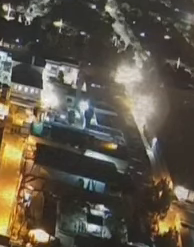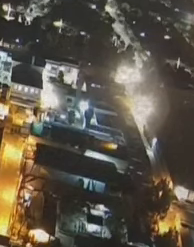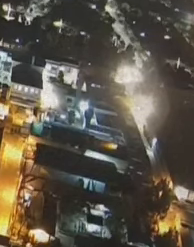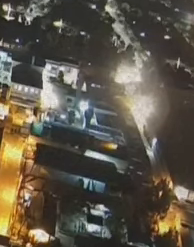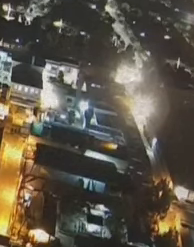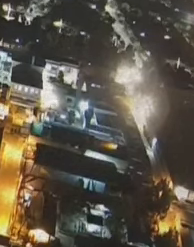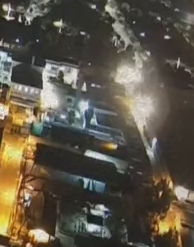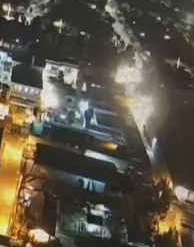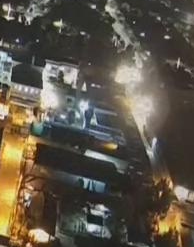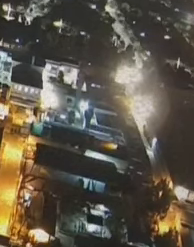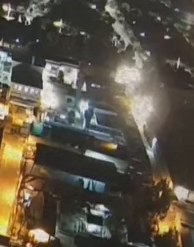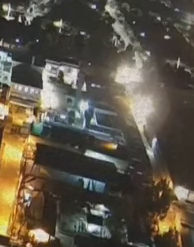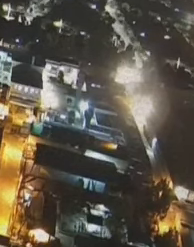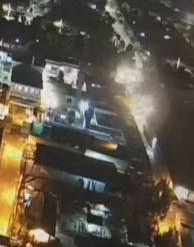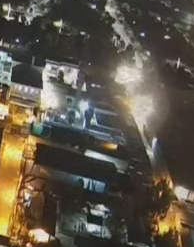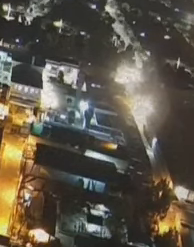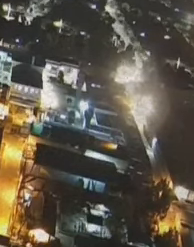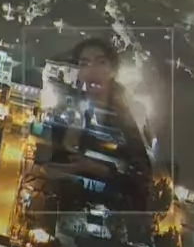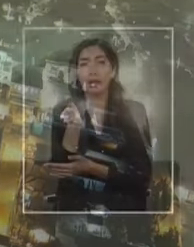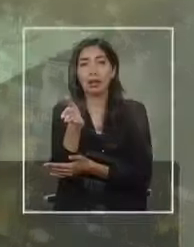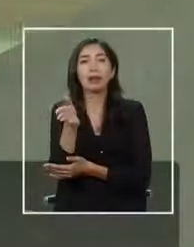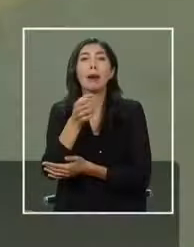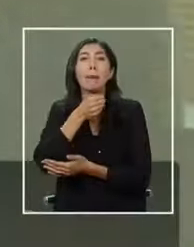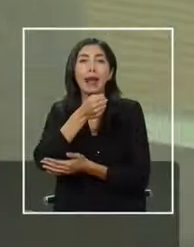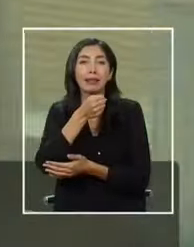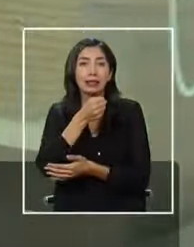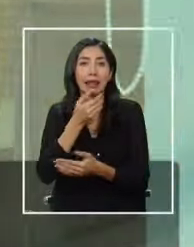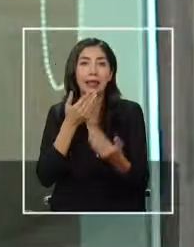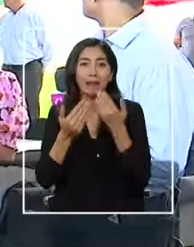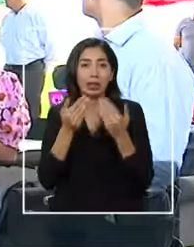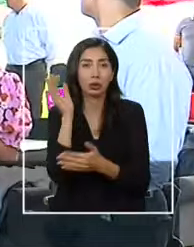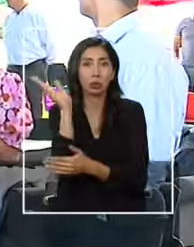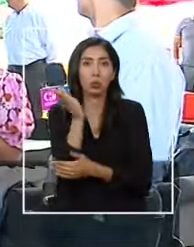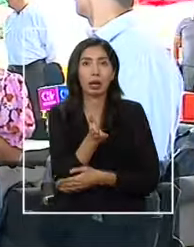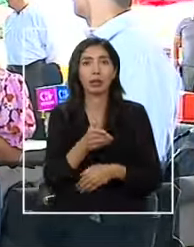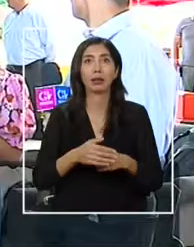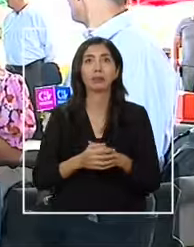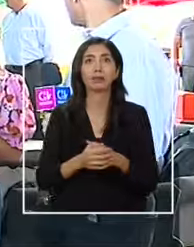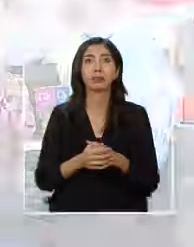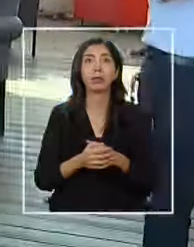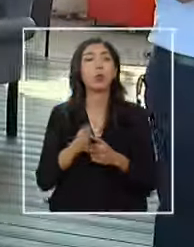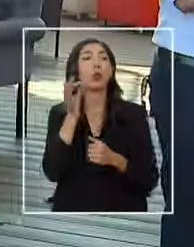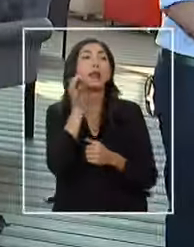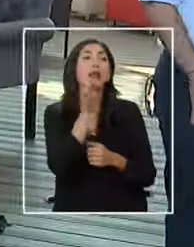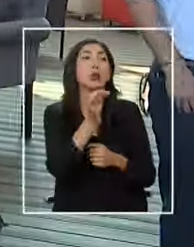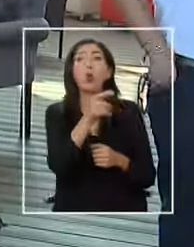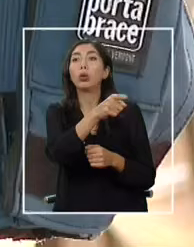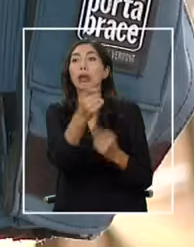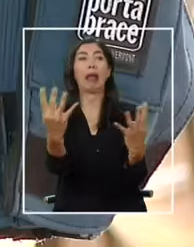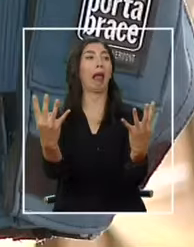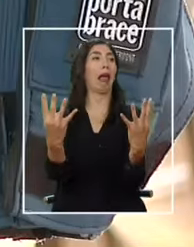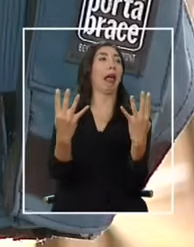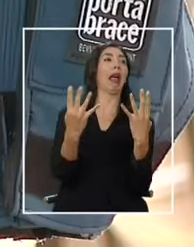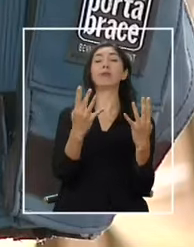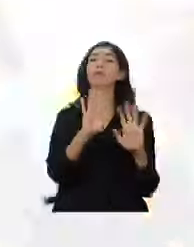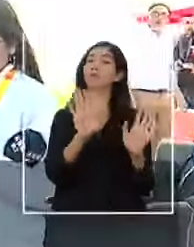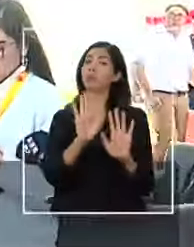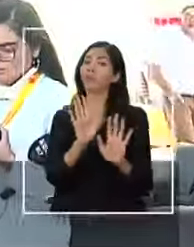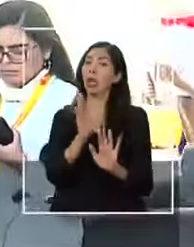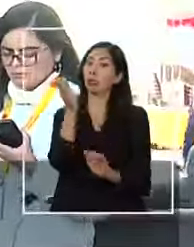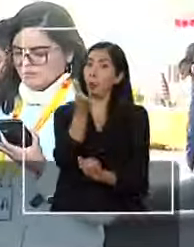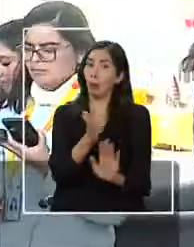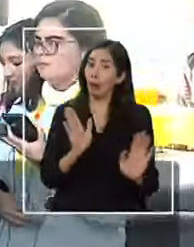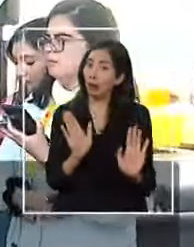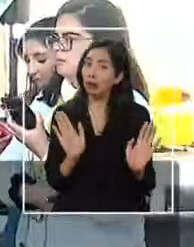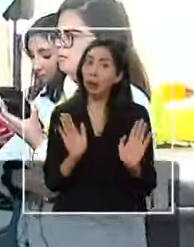punto de prensa, pero finalmente fue suspendido. El alcalde no va a responder si están tan encima. Y están diciendo que quieren suspender el punto.